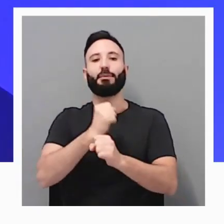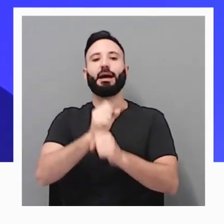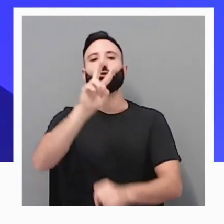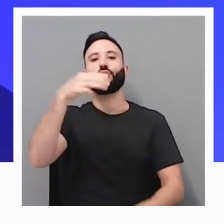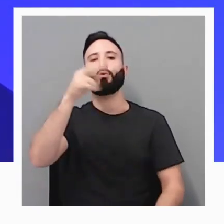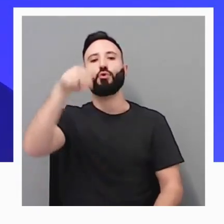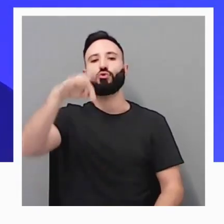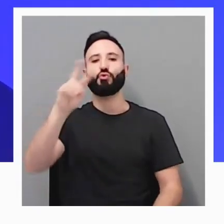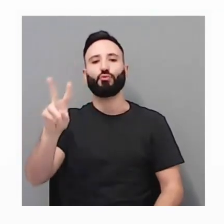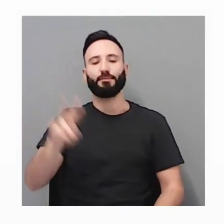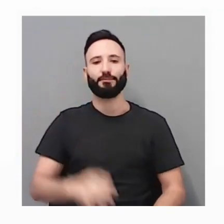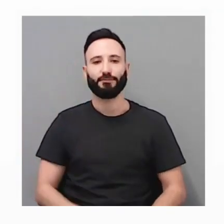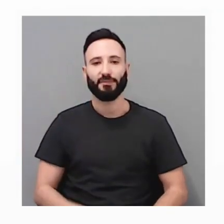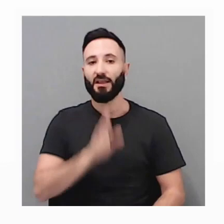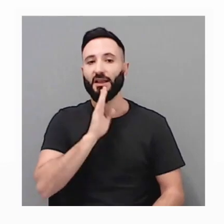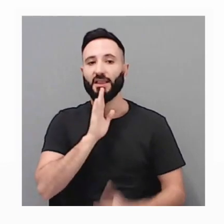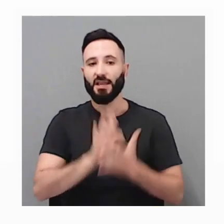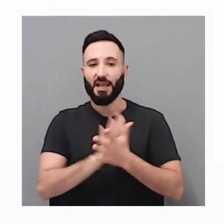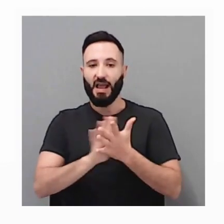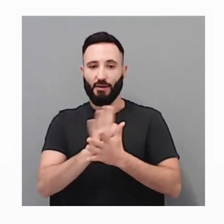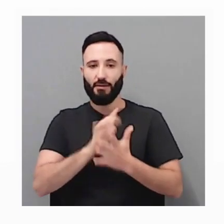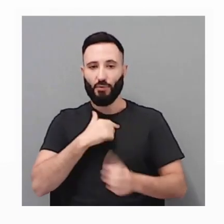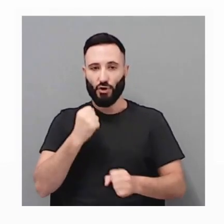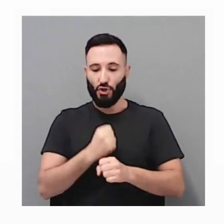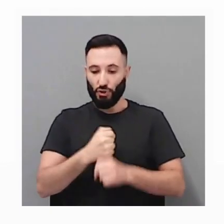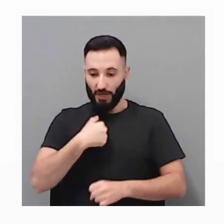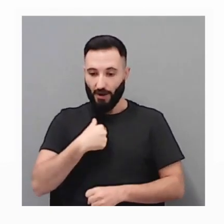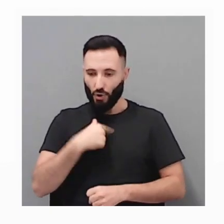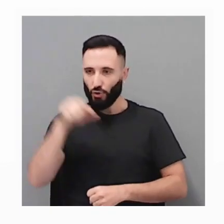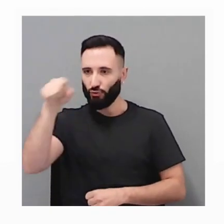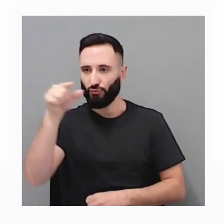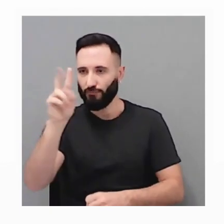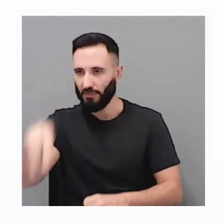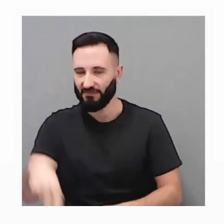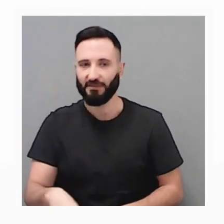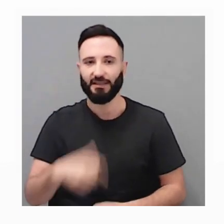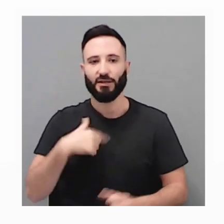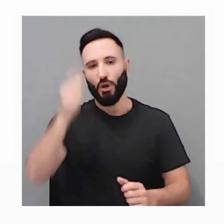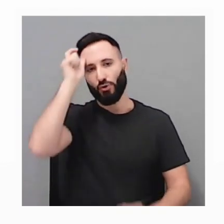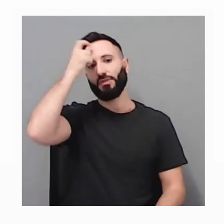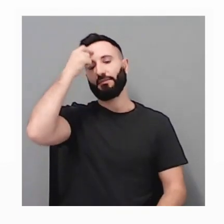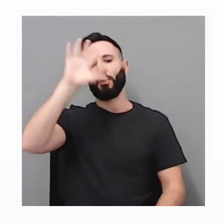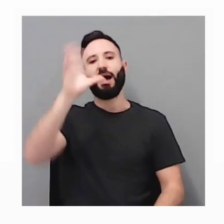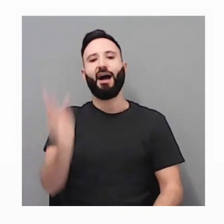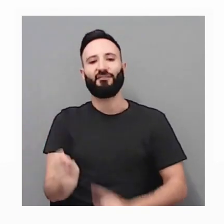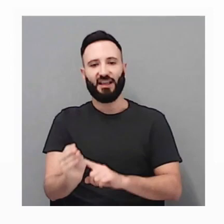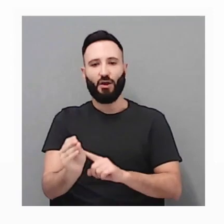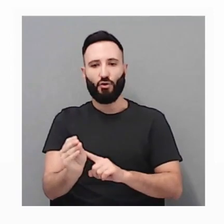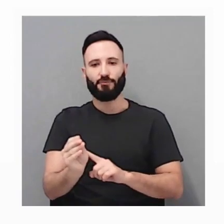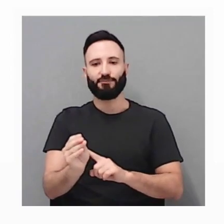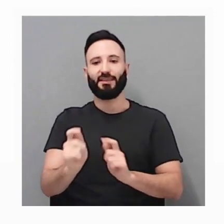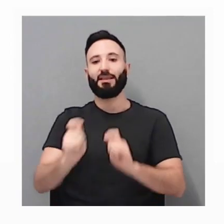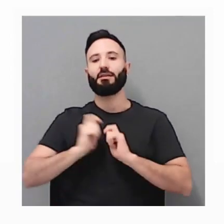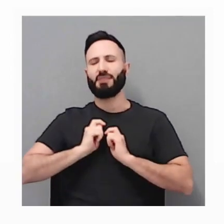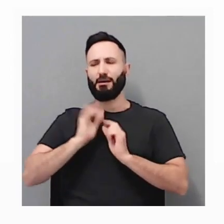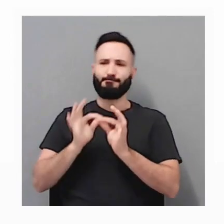decía, yo soy porque tú eres. Es un concepto africano que nos inspira muchísimo,